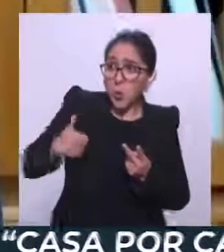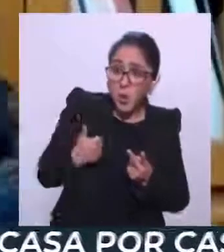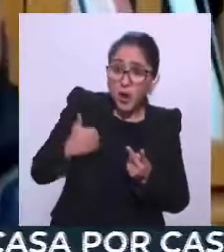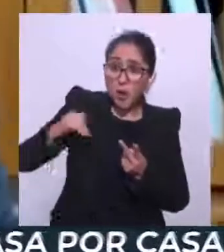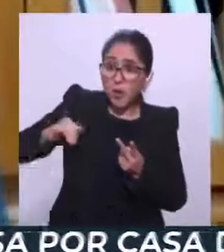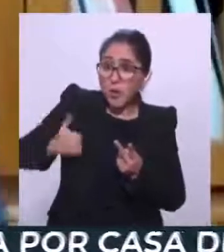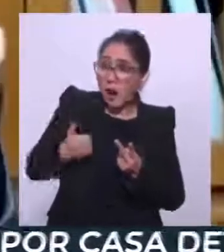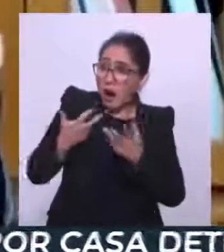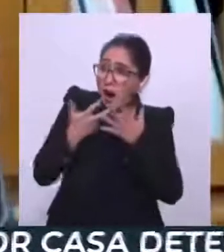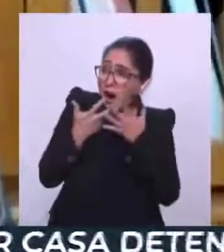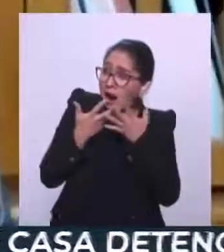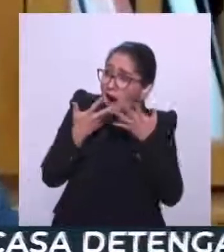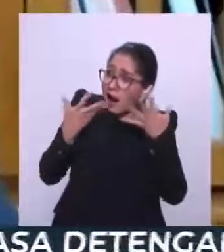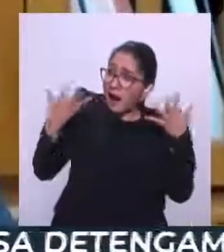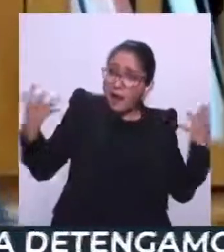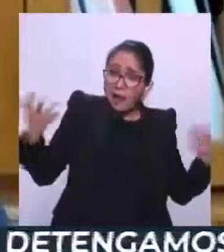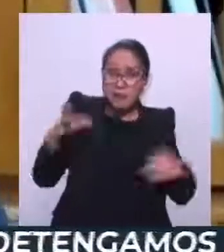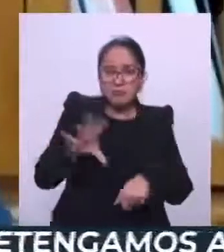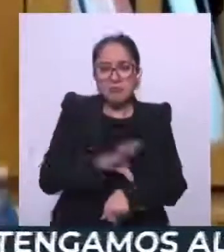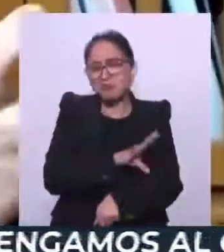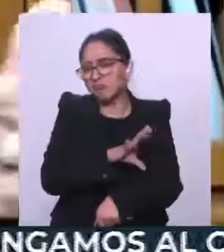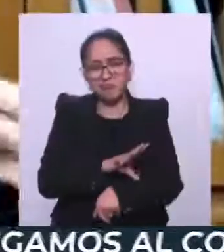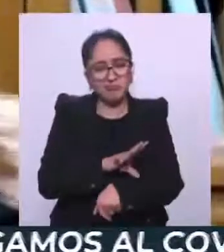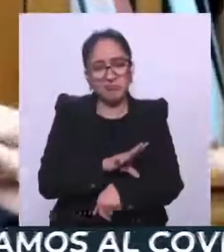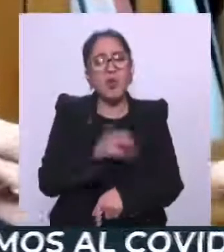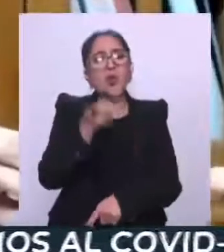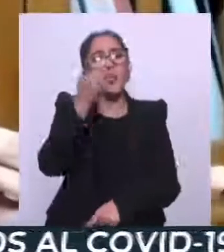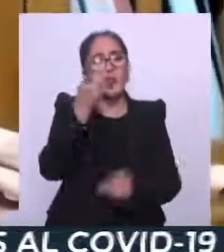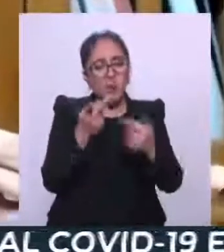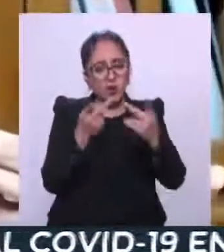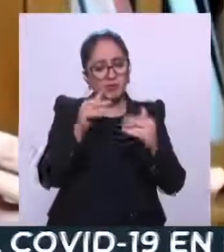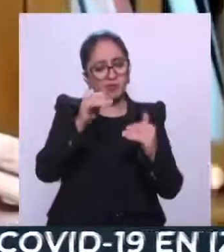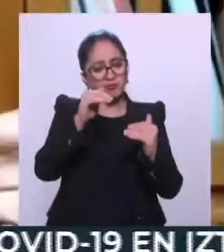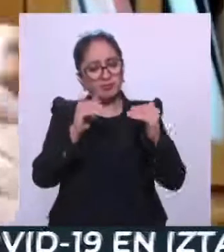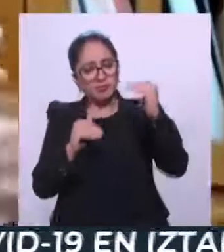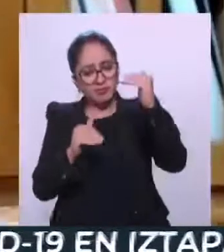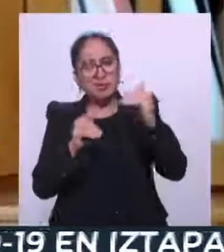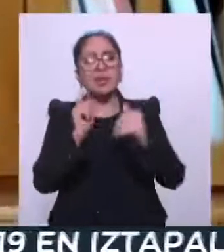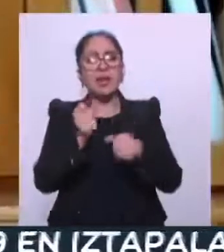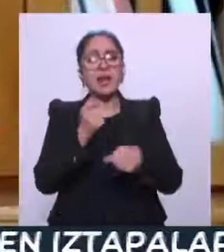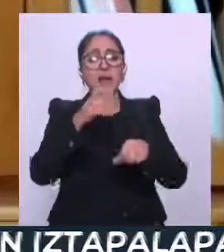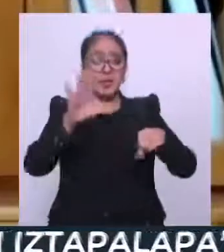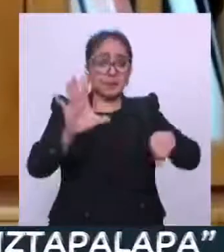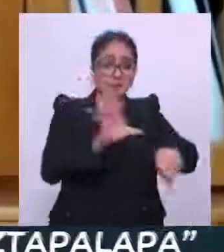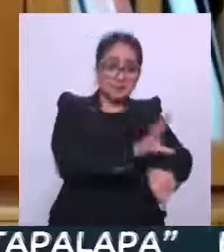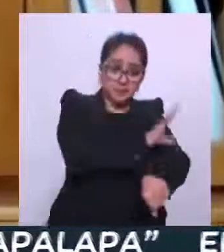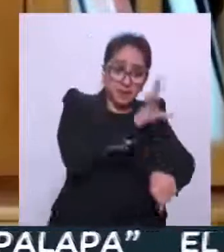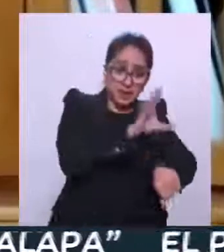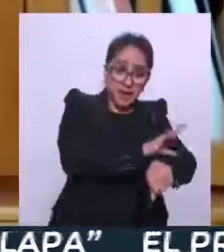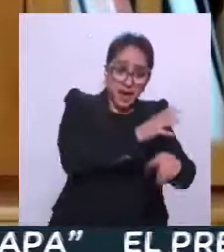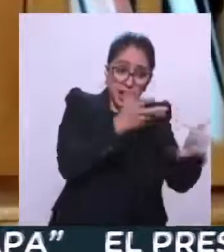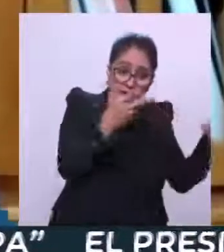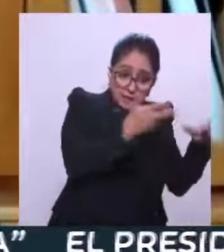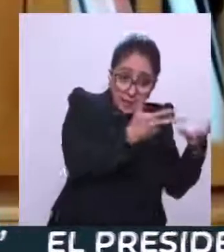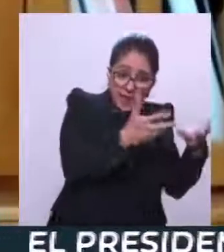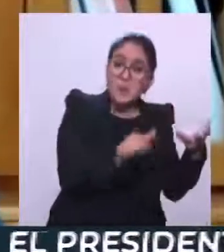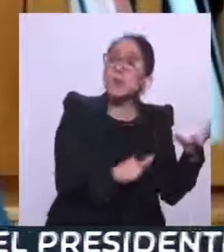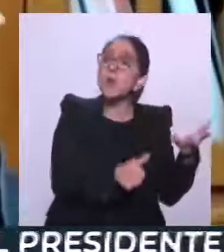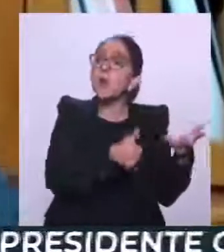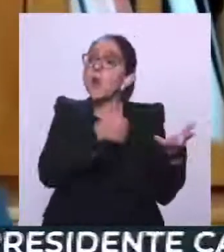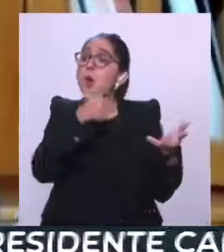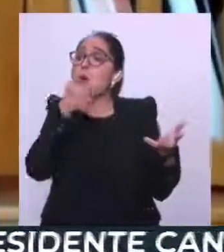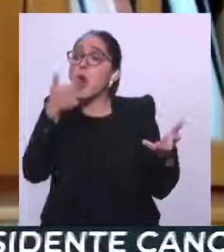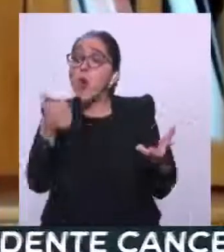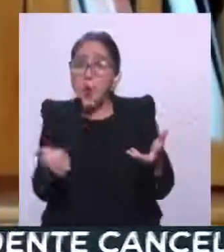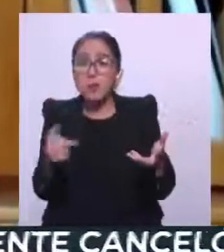Entonces, hay dos tipos de desbalance. Por un lado, la generación de energía y por otro lado, el consumo. Puede